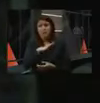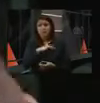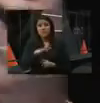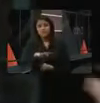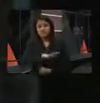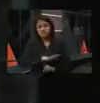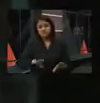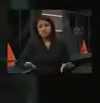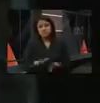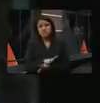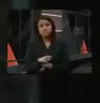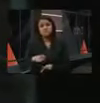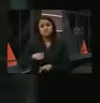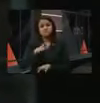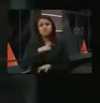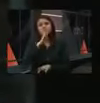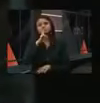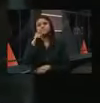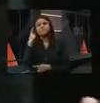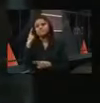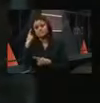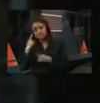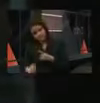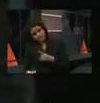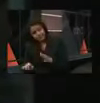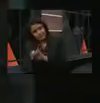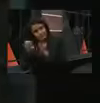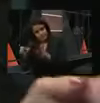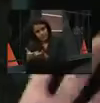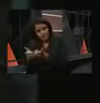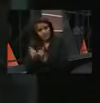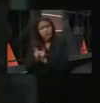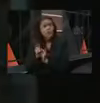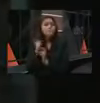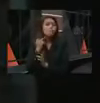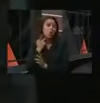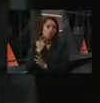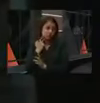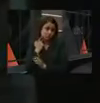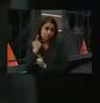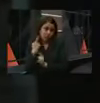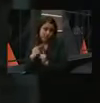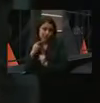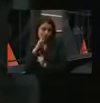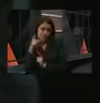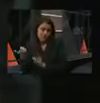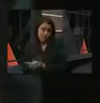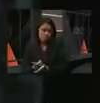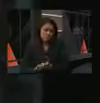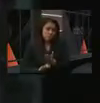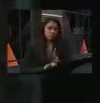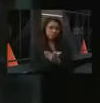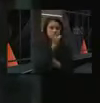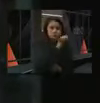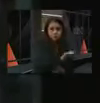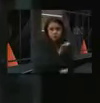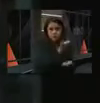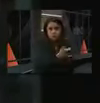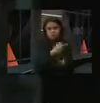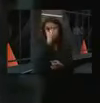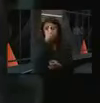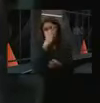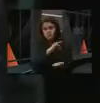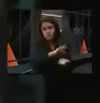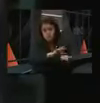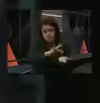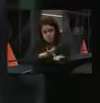esa parte que se le pueda quitar a los partidos políticos se destine directamente al fondo de desastres naturales